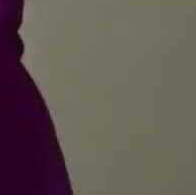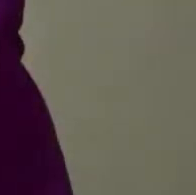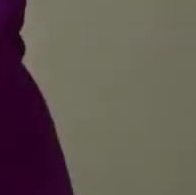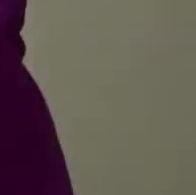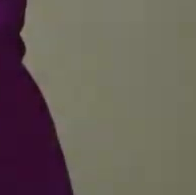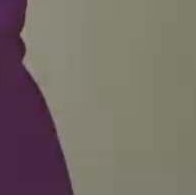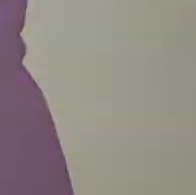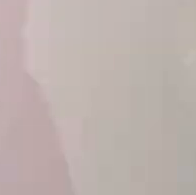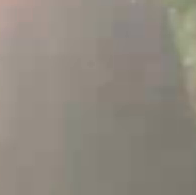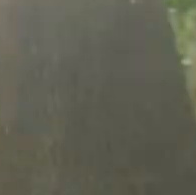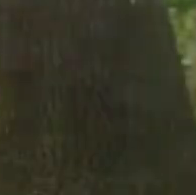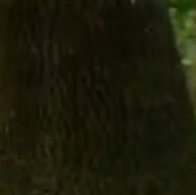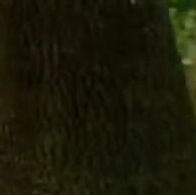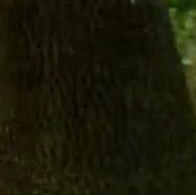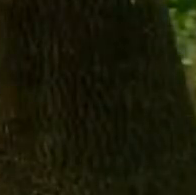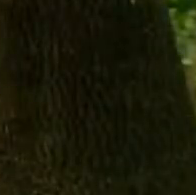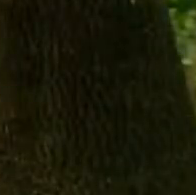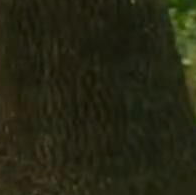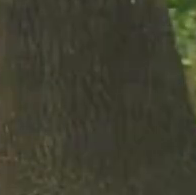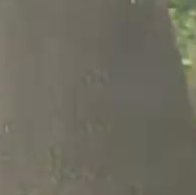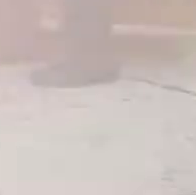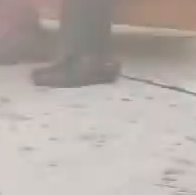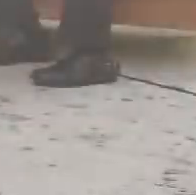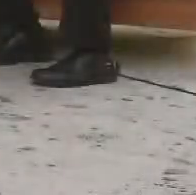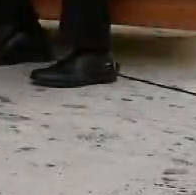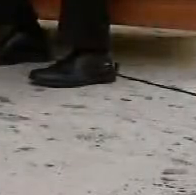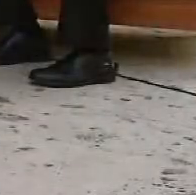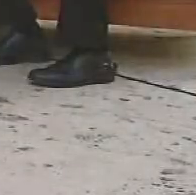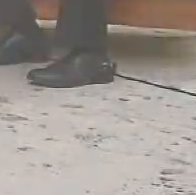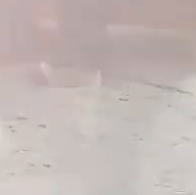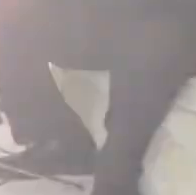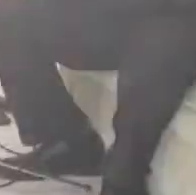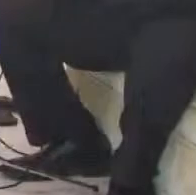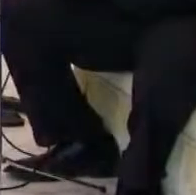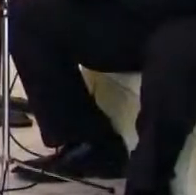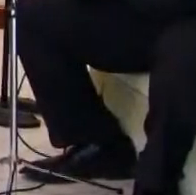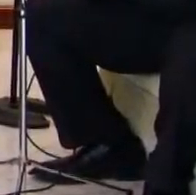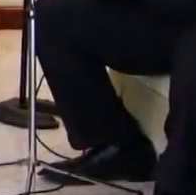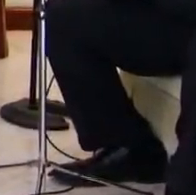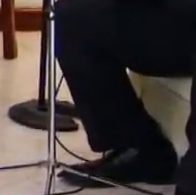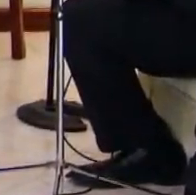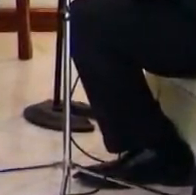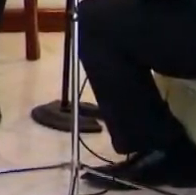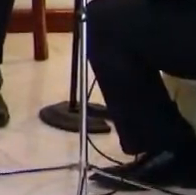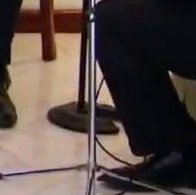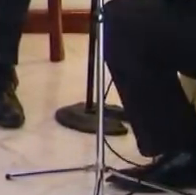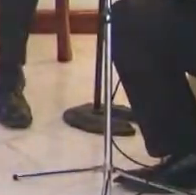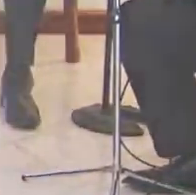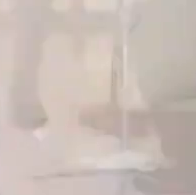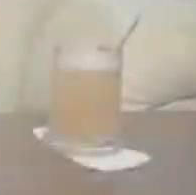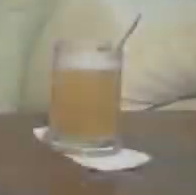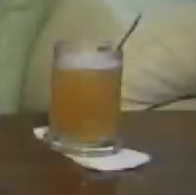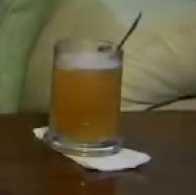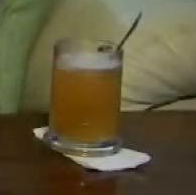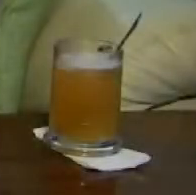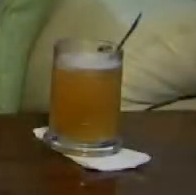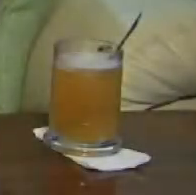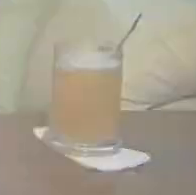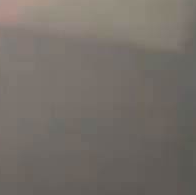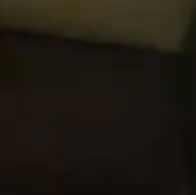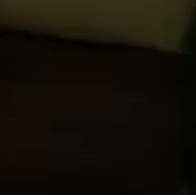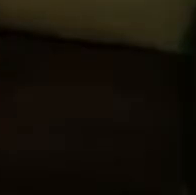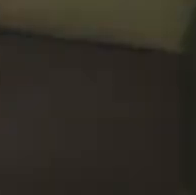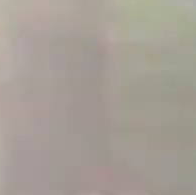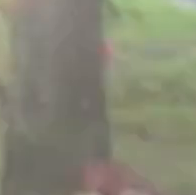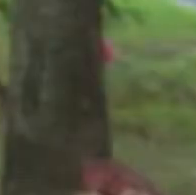programa Vida Plena, todos los sábados a las 11 de la mañana y en su repetición a las 6 de la mañana